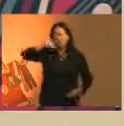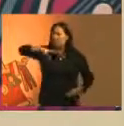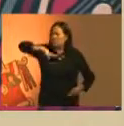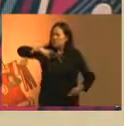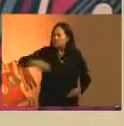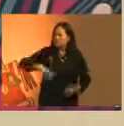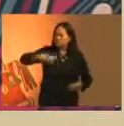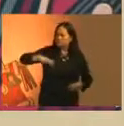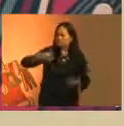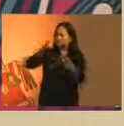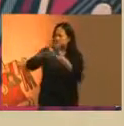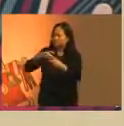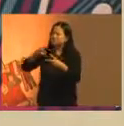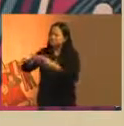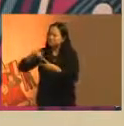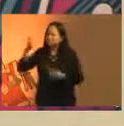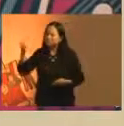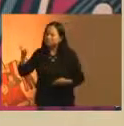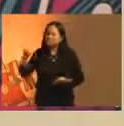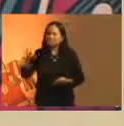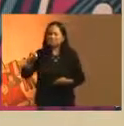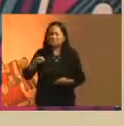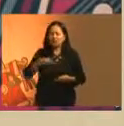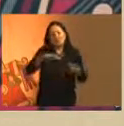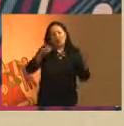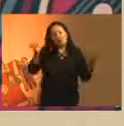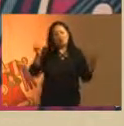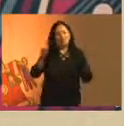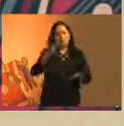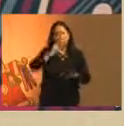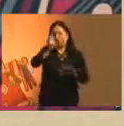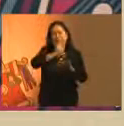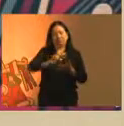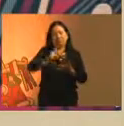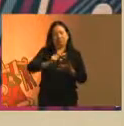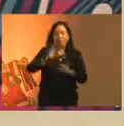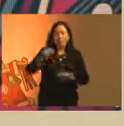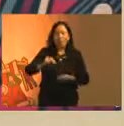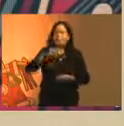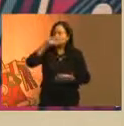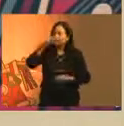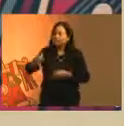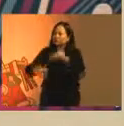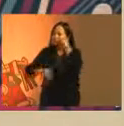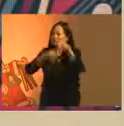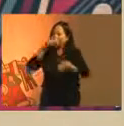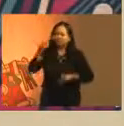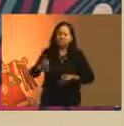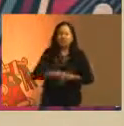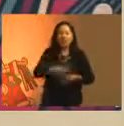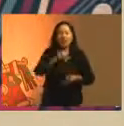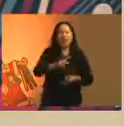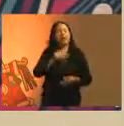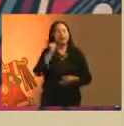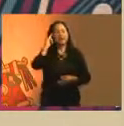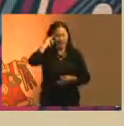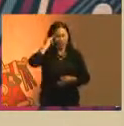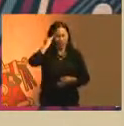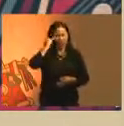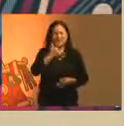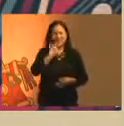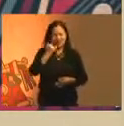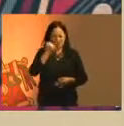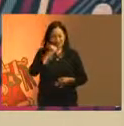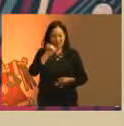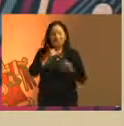que hacía propaganda por desgracia no escrita pero sí oral en purépecha y en castellano era uno de